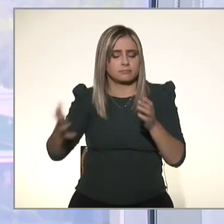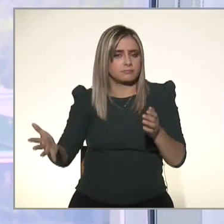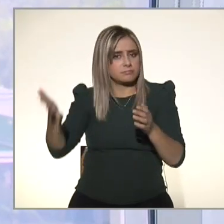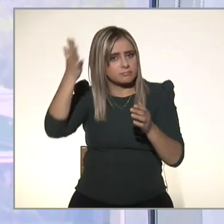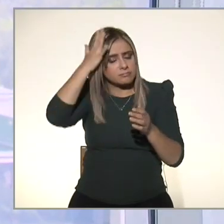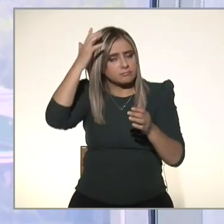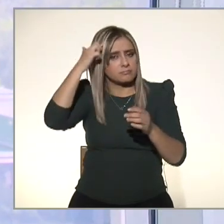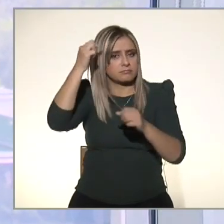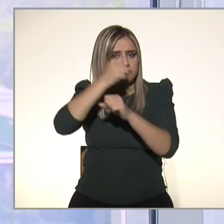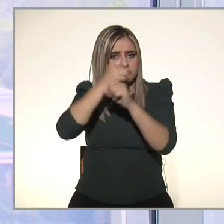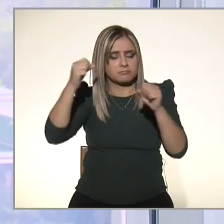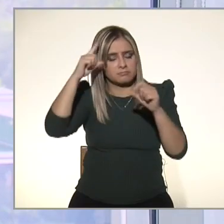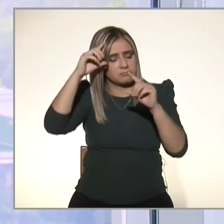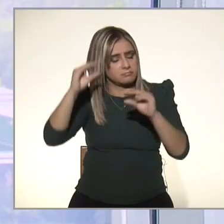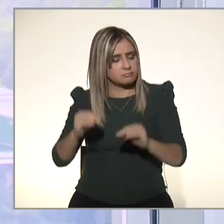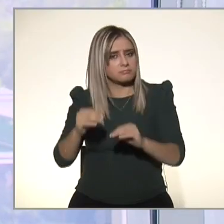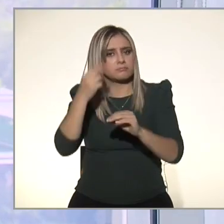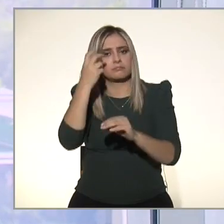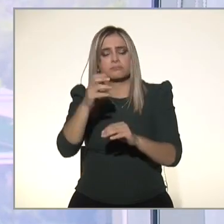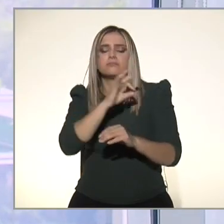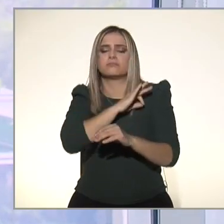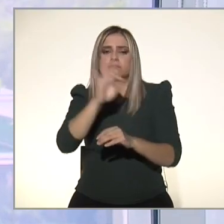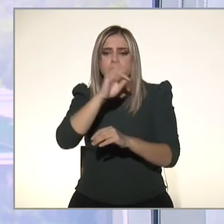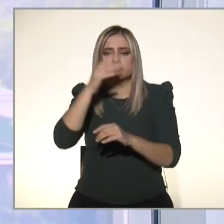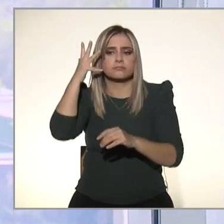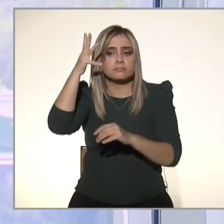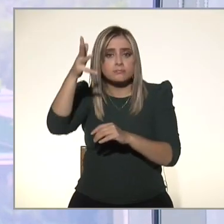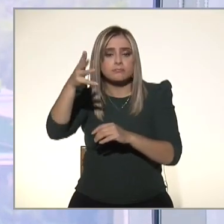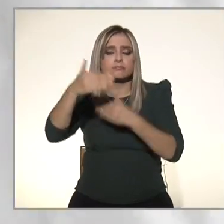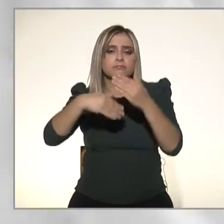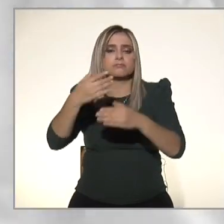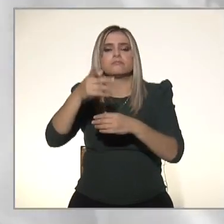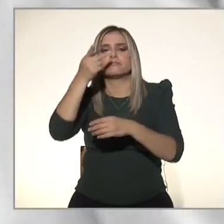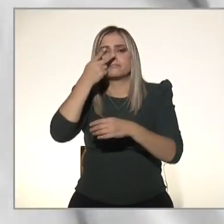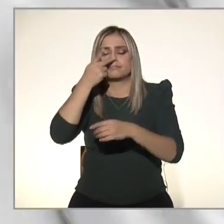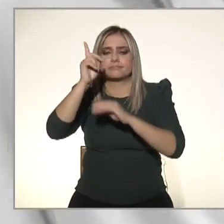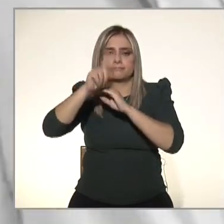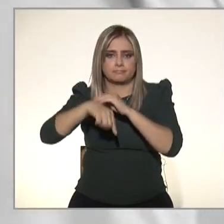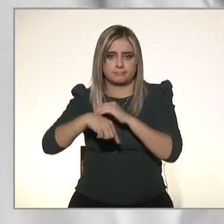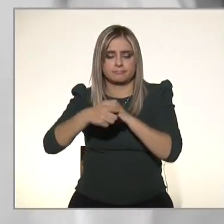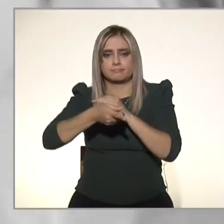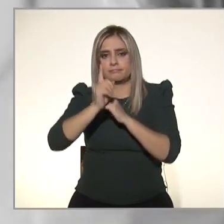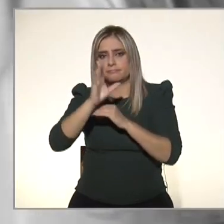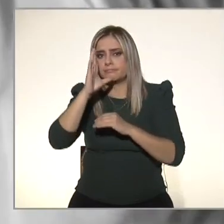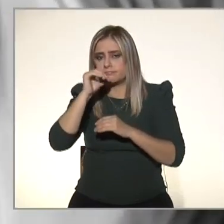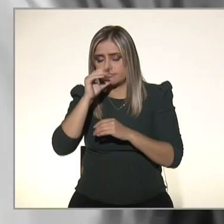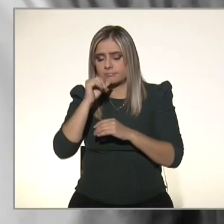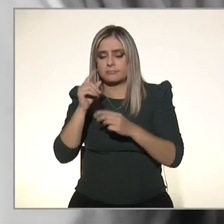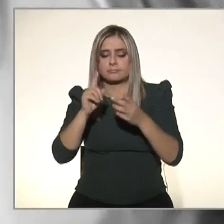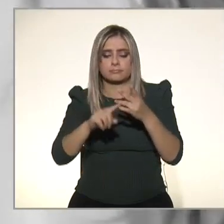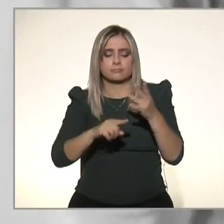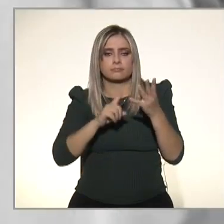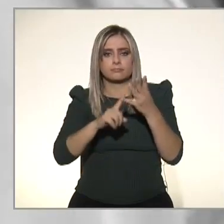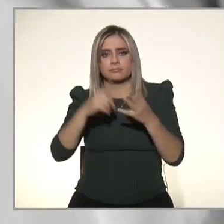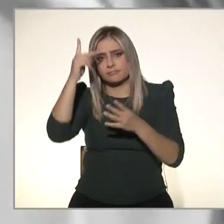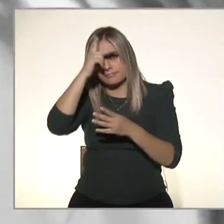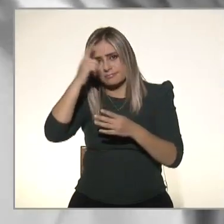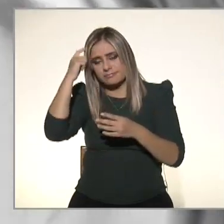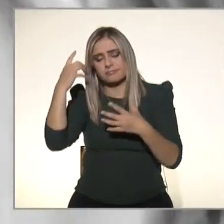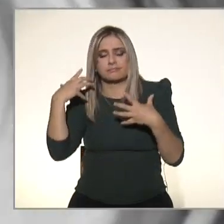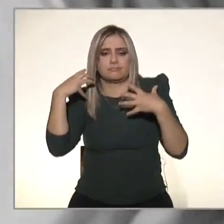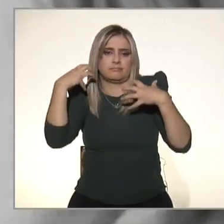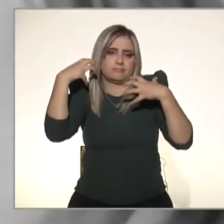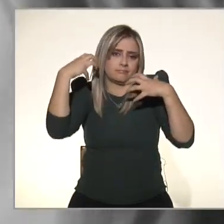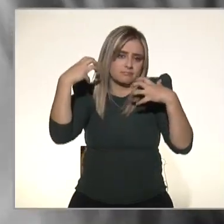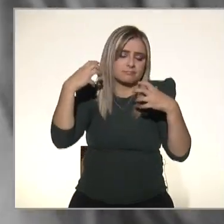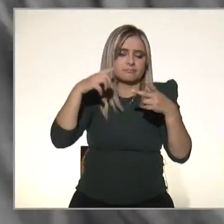vascular cerebral, va a tener mayor probabilidad de tener disfunción eréctil. Los factores psicológicos, como el estrés,